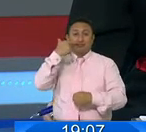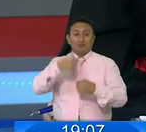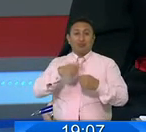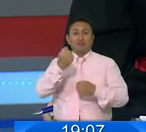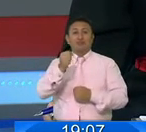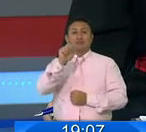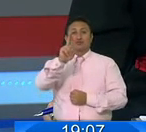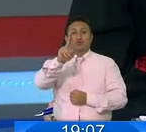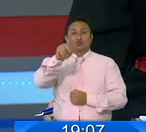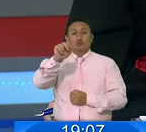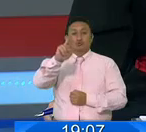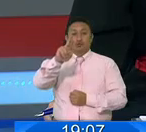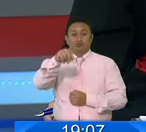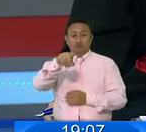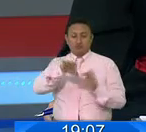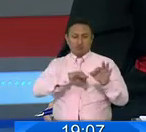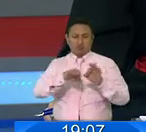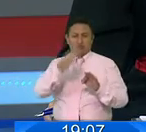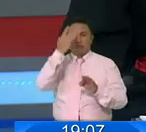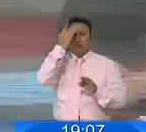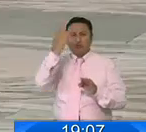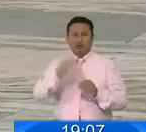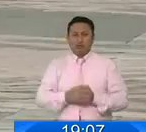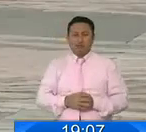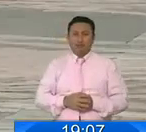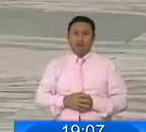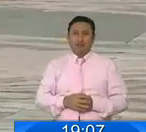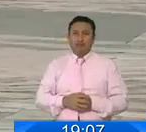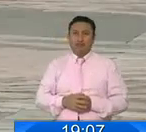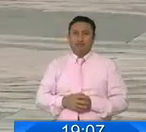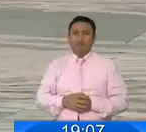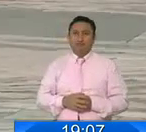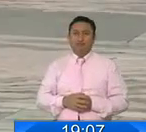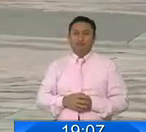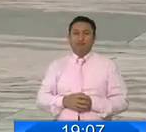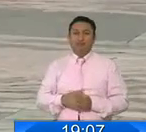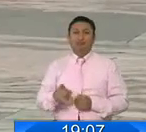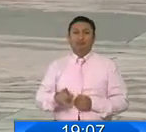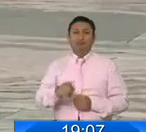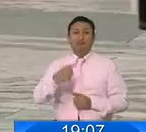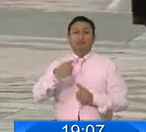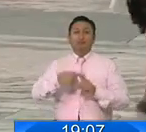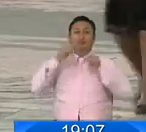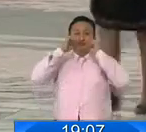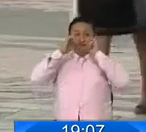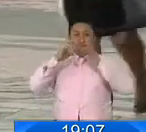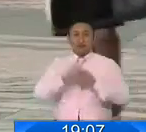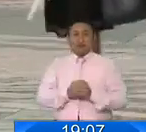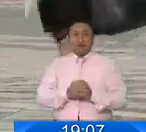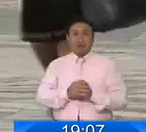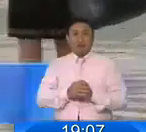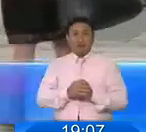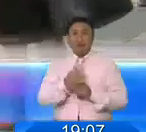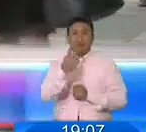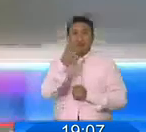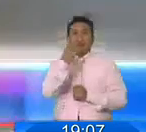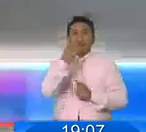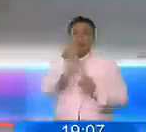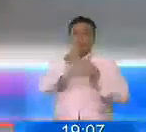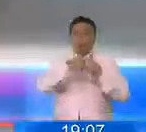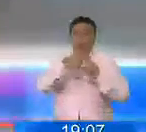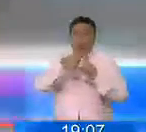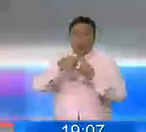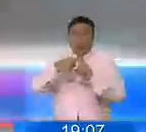súper y explican por qué en septiembre de este año por primera vez en 12 meses consecutivos de